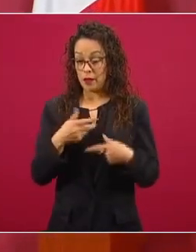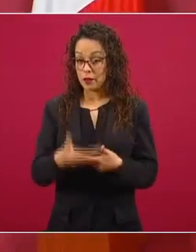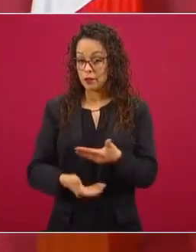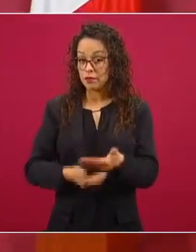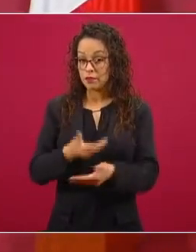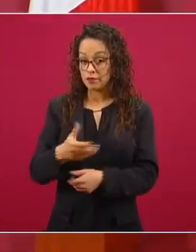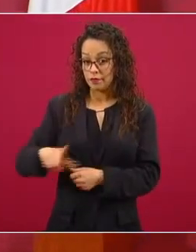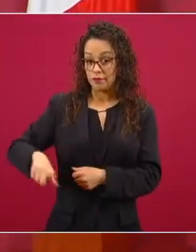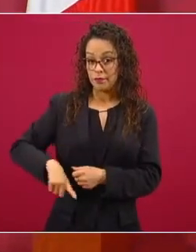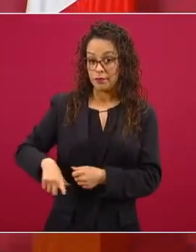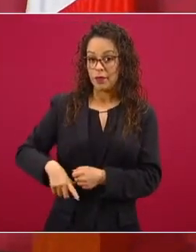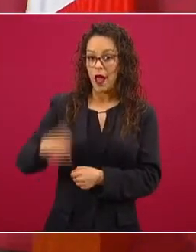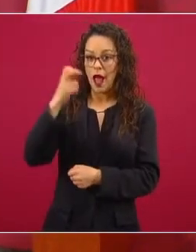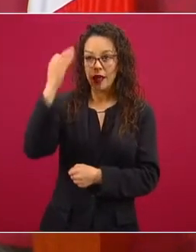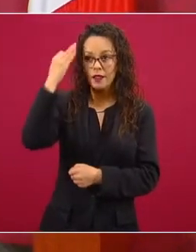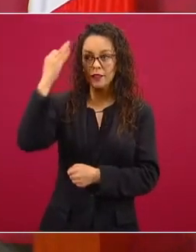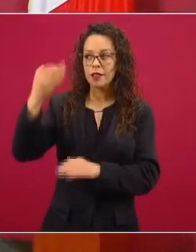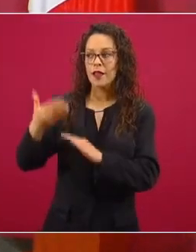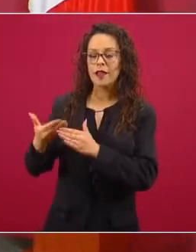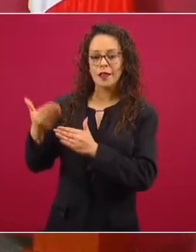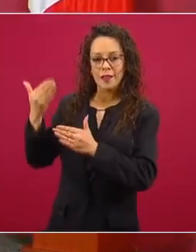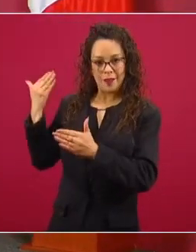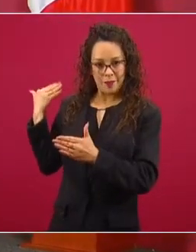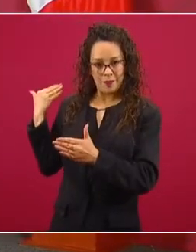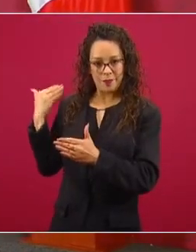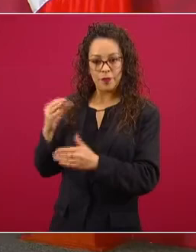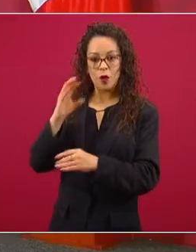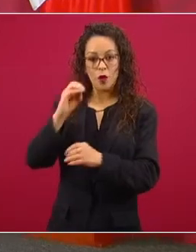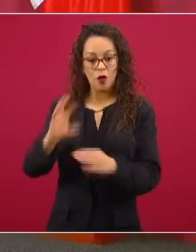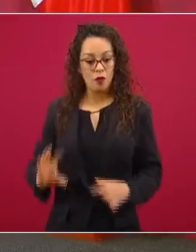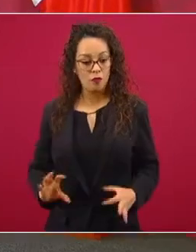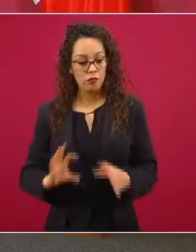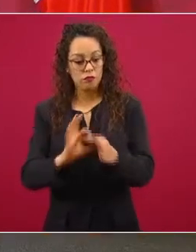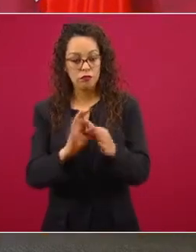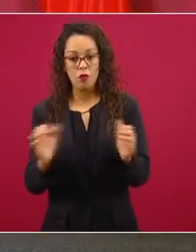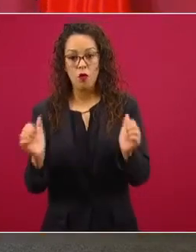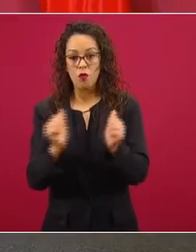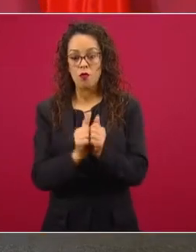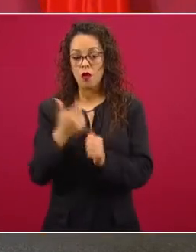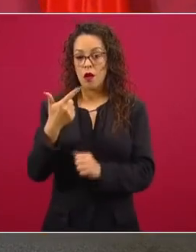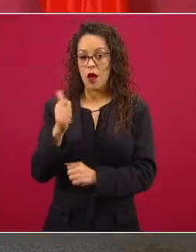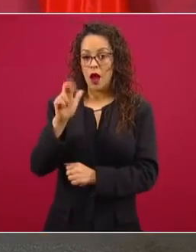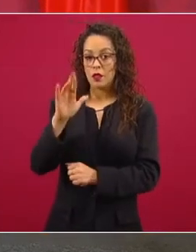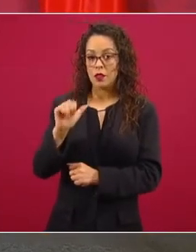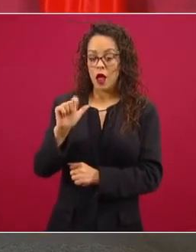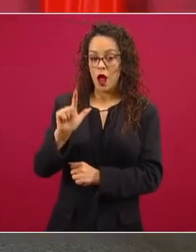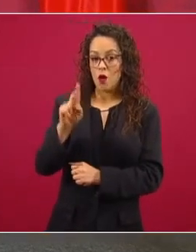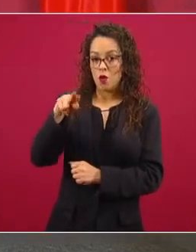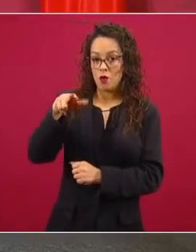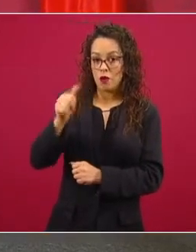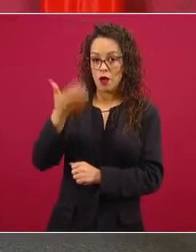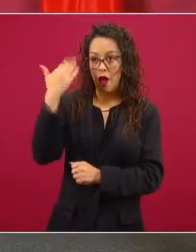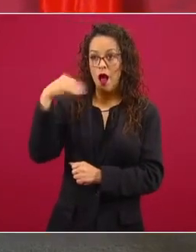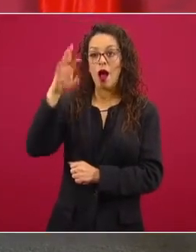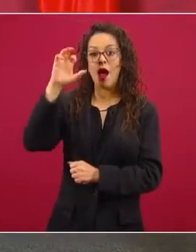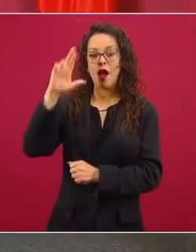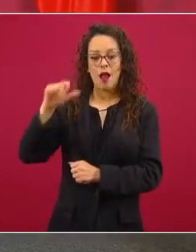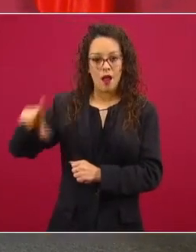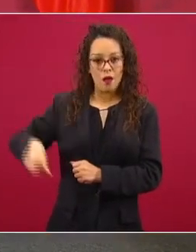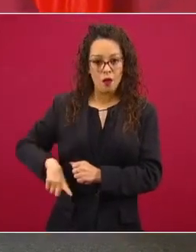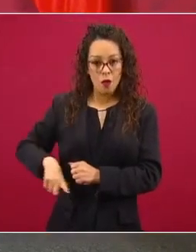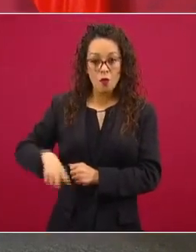de ese tiempo o gentes vinculadas a García Luna en el gobierno, cuando tengamos más